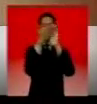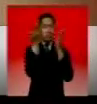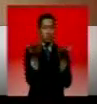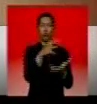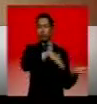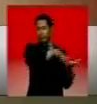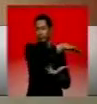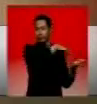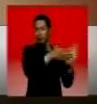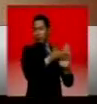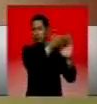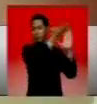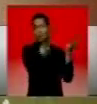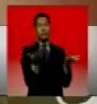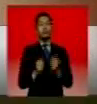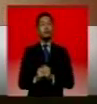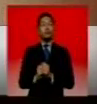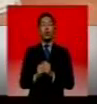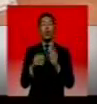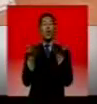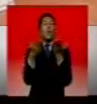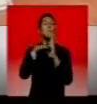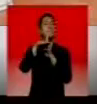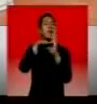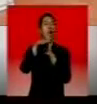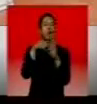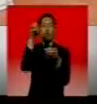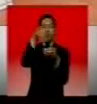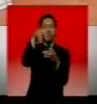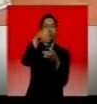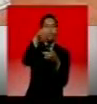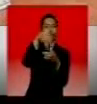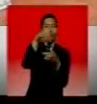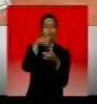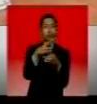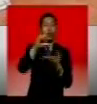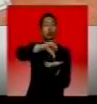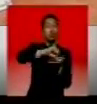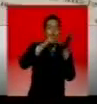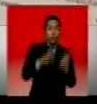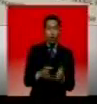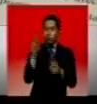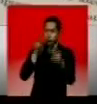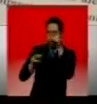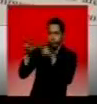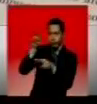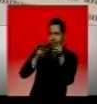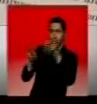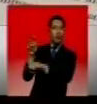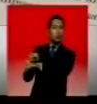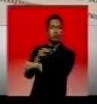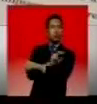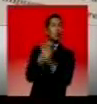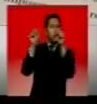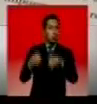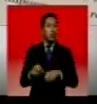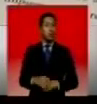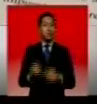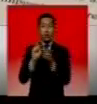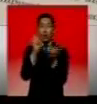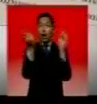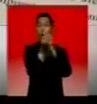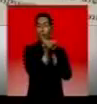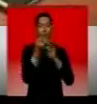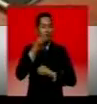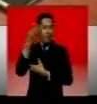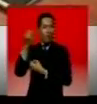terremoto irían a una subcuenta que podrá ser monitoreada por los ciudadanos. Este es uno de los cambios incorporados en el informe de la